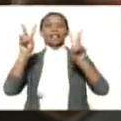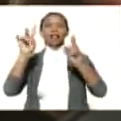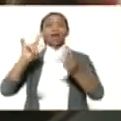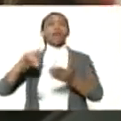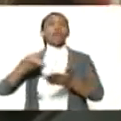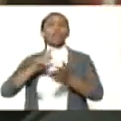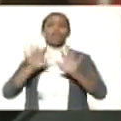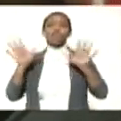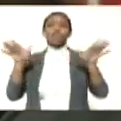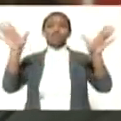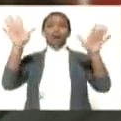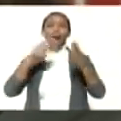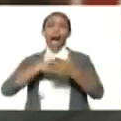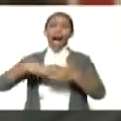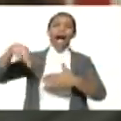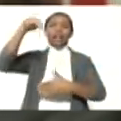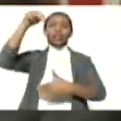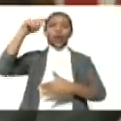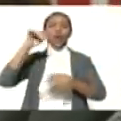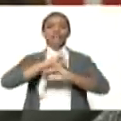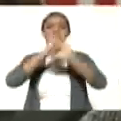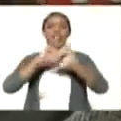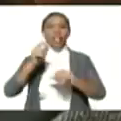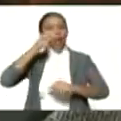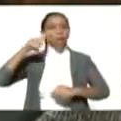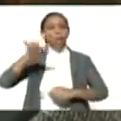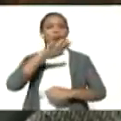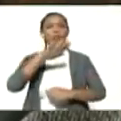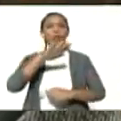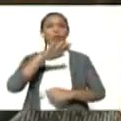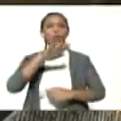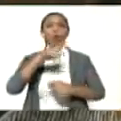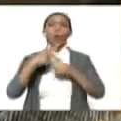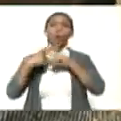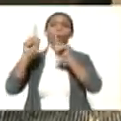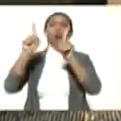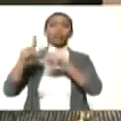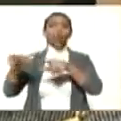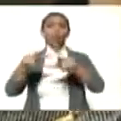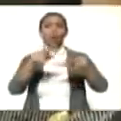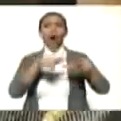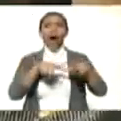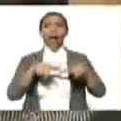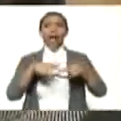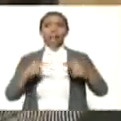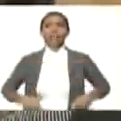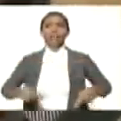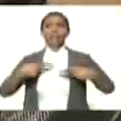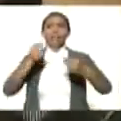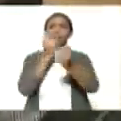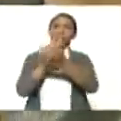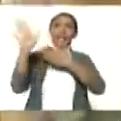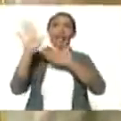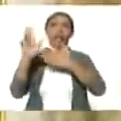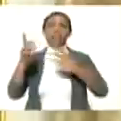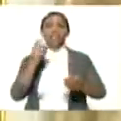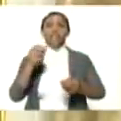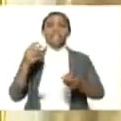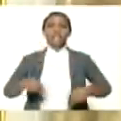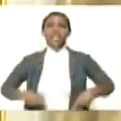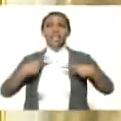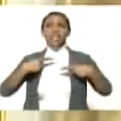alto y lleva la felicidad de tu pueblo a otros parajes de vida eterna, de vida